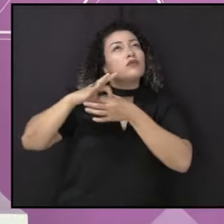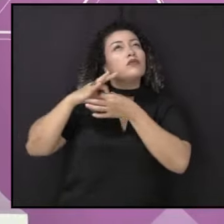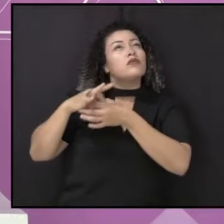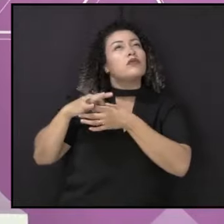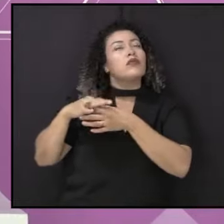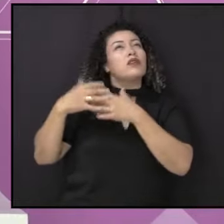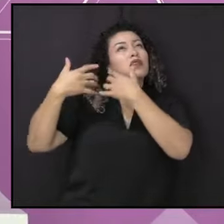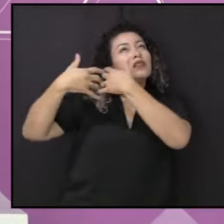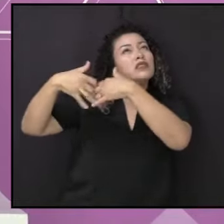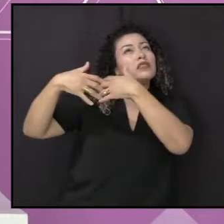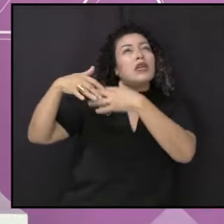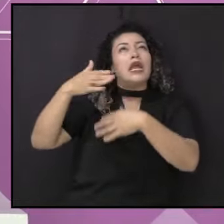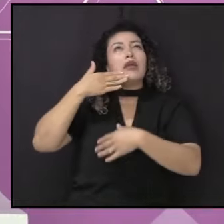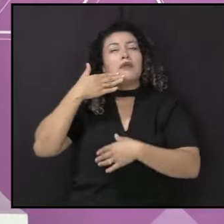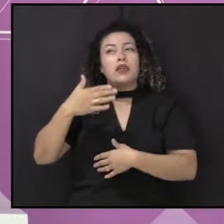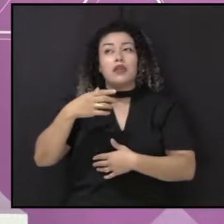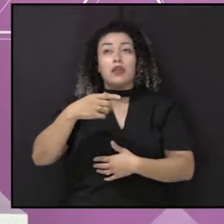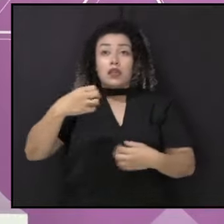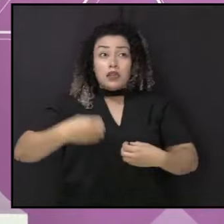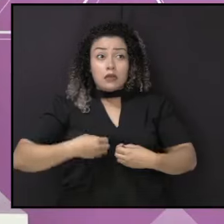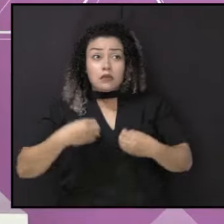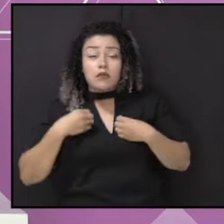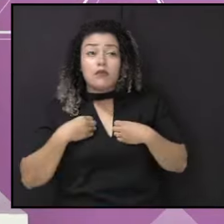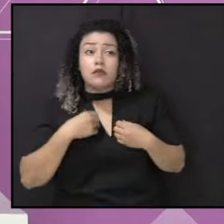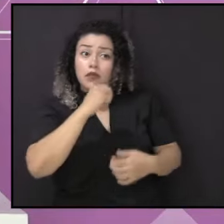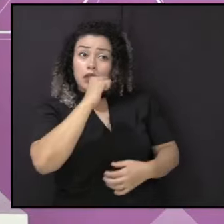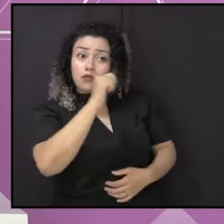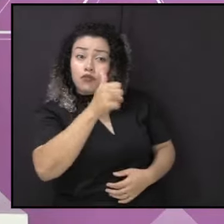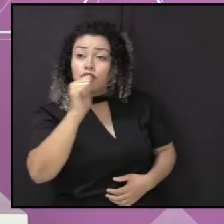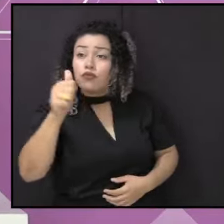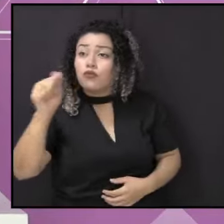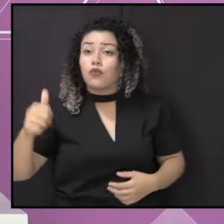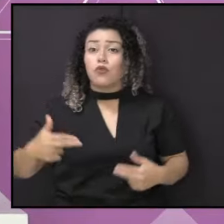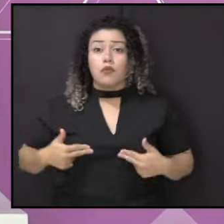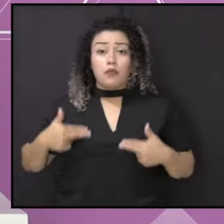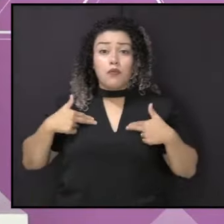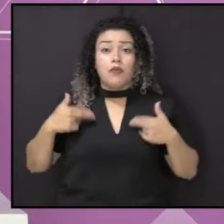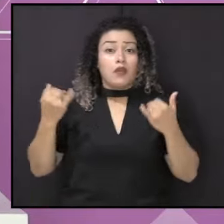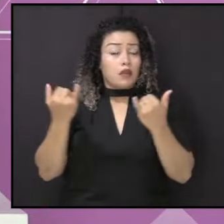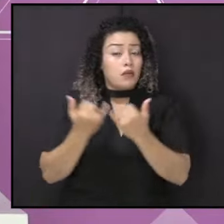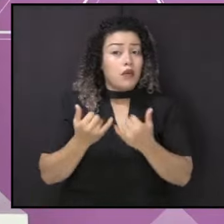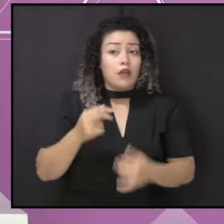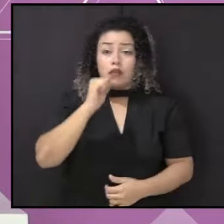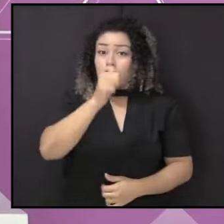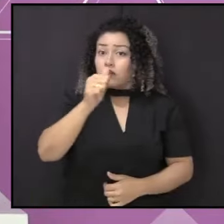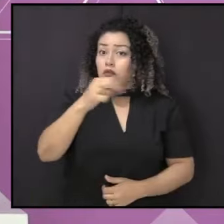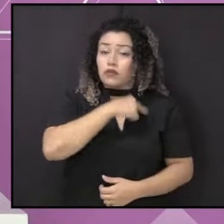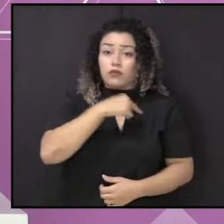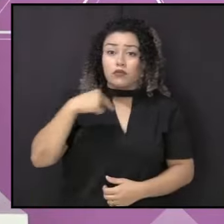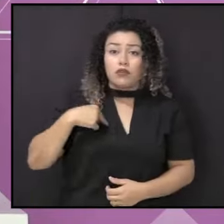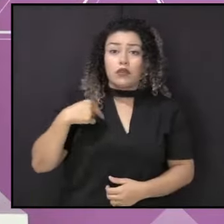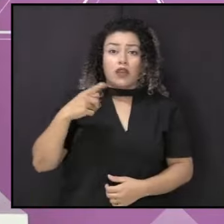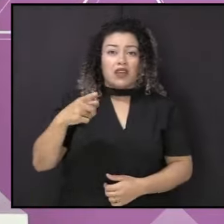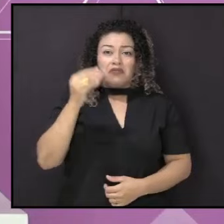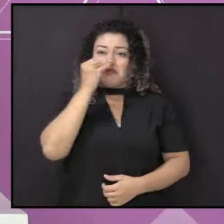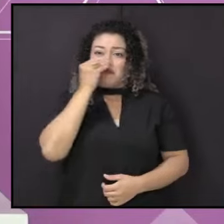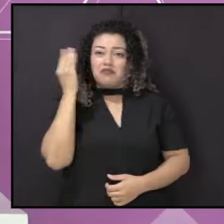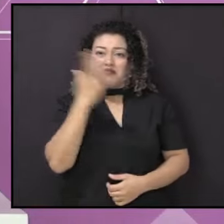seres humanos, como tú, como yo, que me estás viendo, con necesidades y carencias, y que a veces les regateamos todo tipo de atención y de